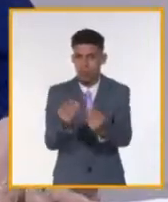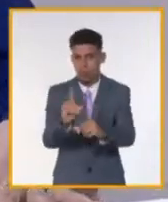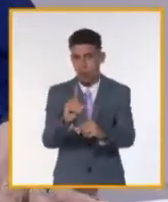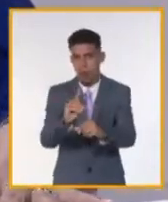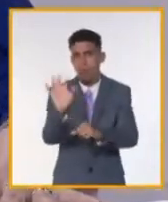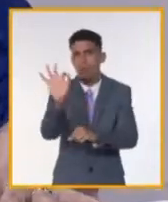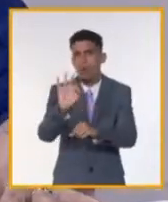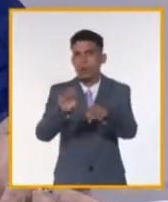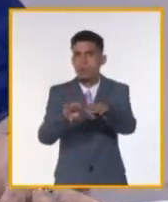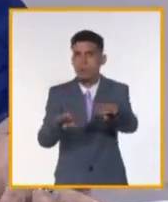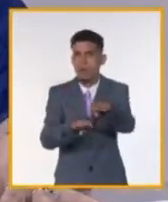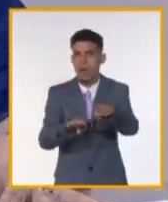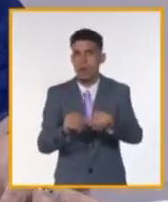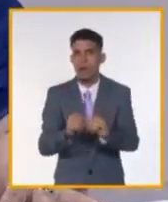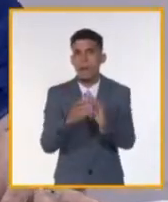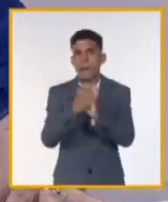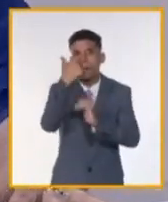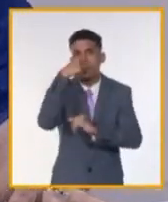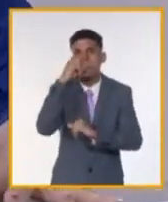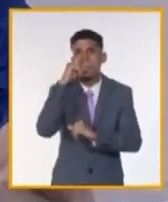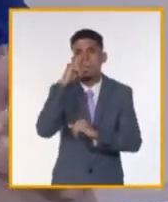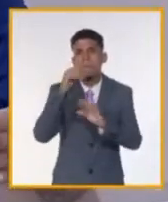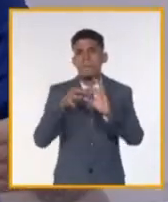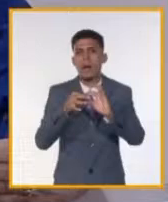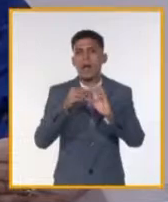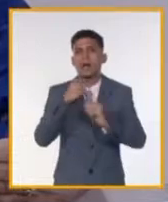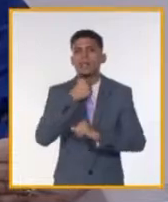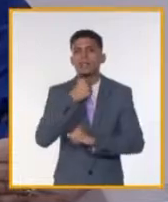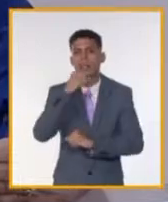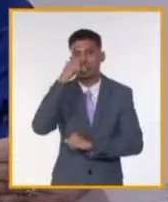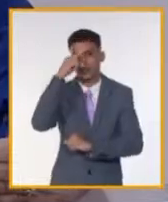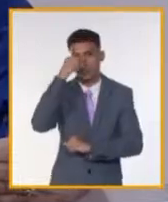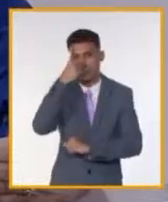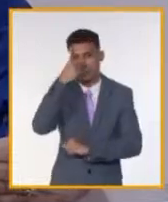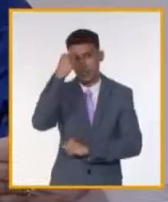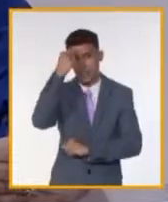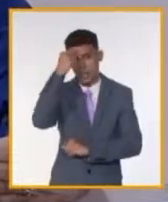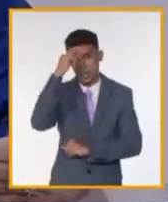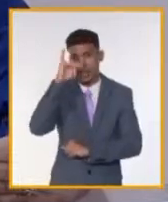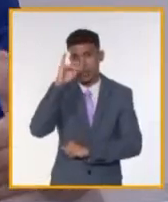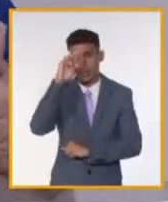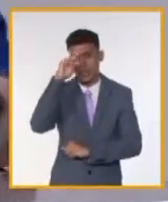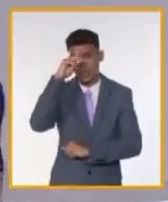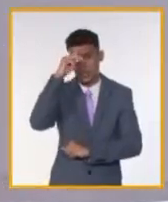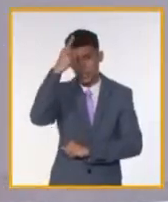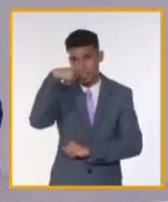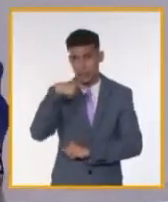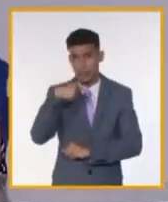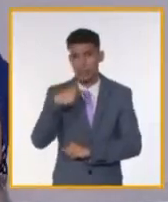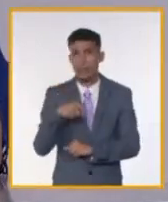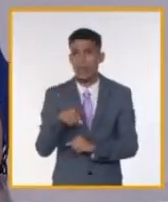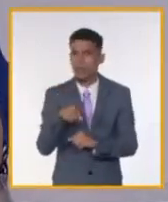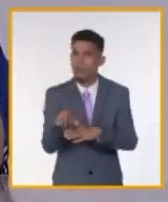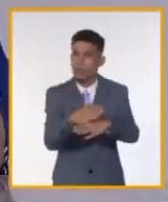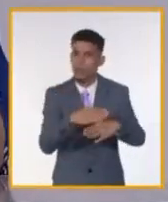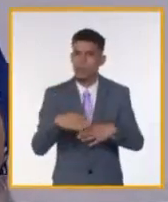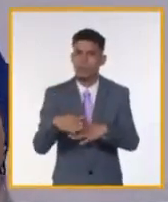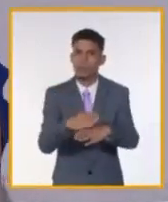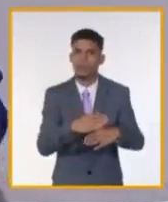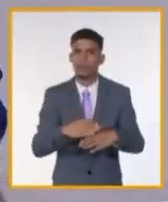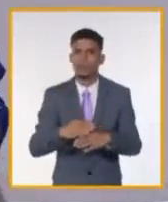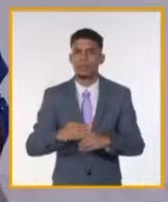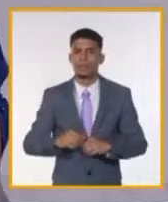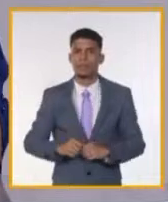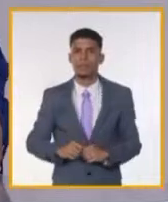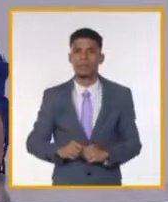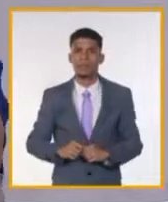la magnesita. Y esto se mezcla en una proporción determinada con este fertilizante y de una forma muy artesanal. No